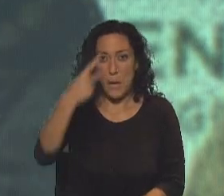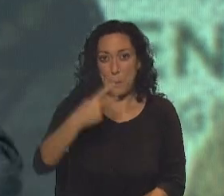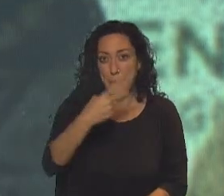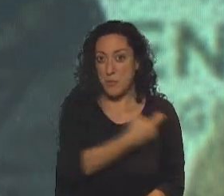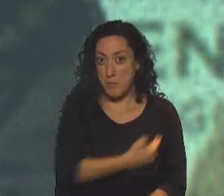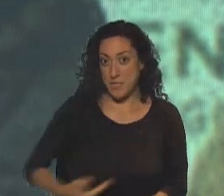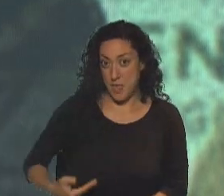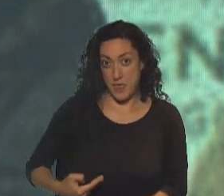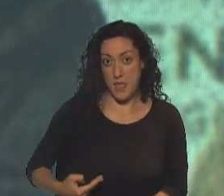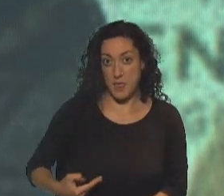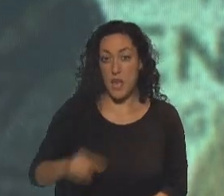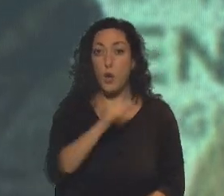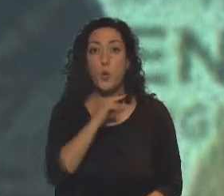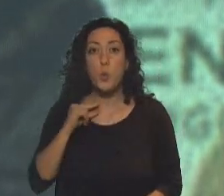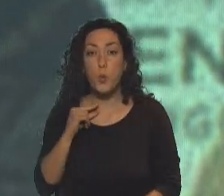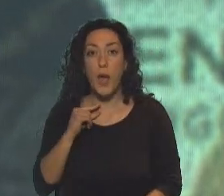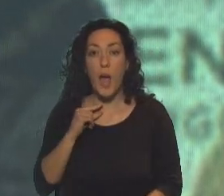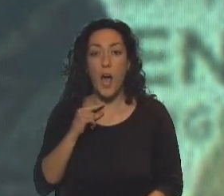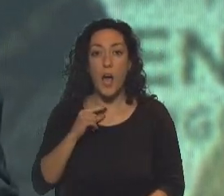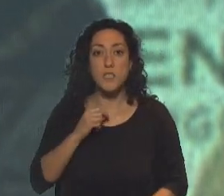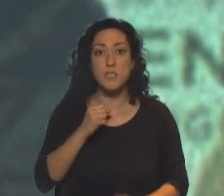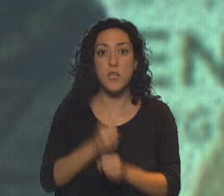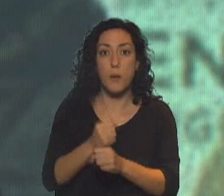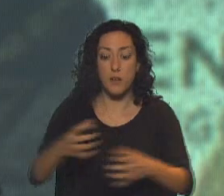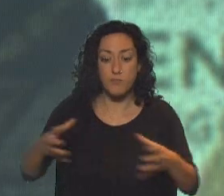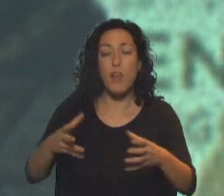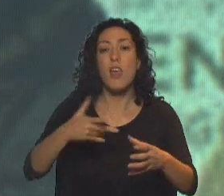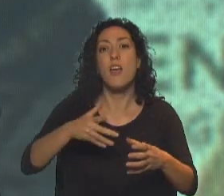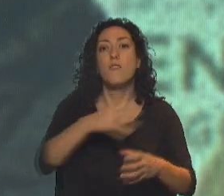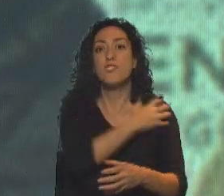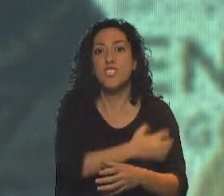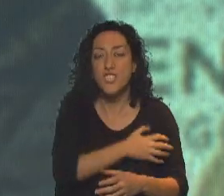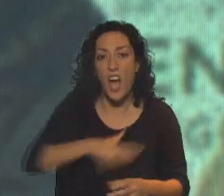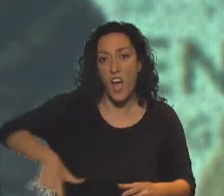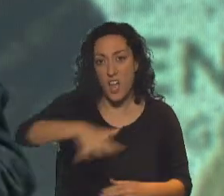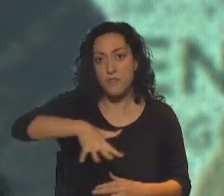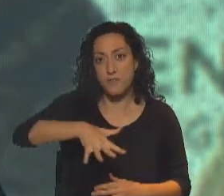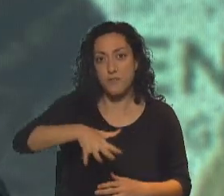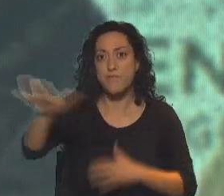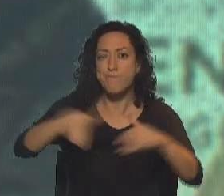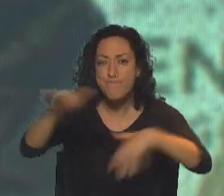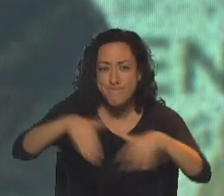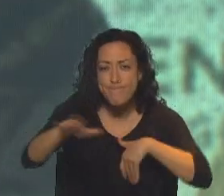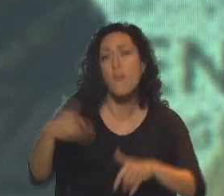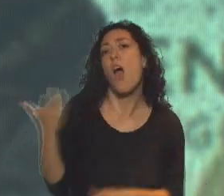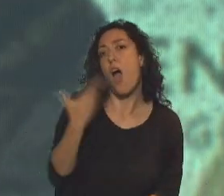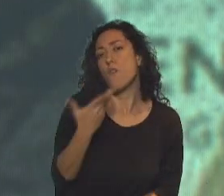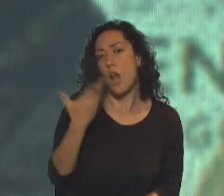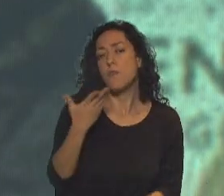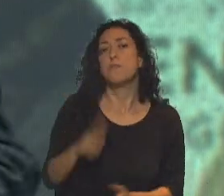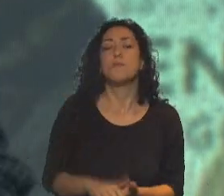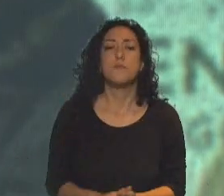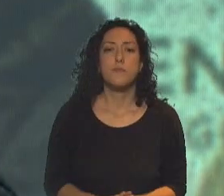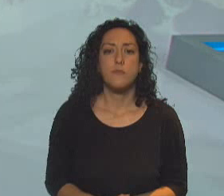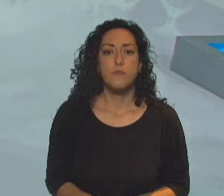Vicepresidenta convoca a los curas villeros y en el ámbito del Senado habla desde lo más hondo de sus convicciones religiosas y políticas